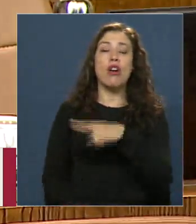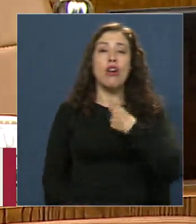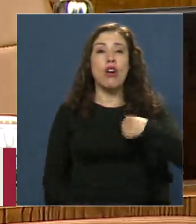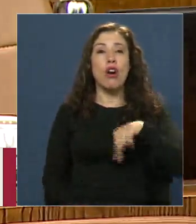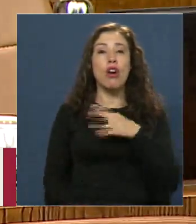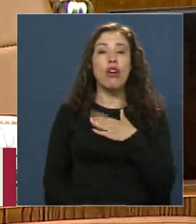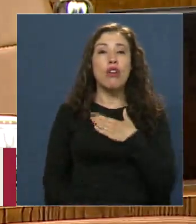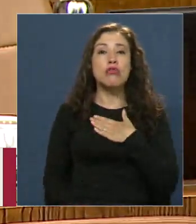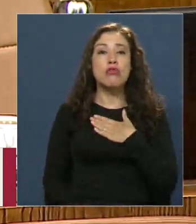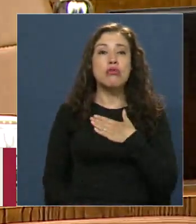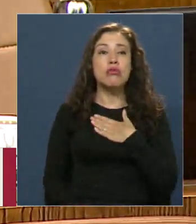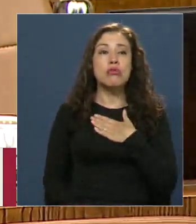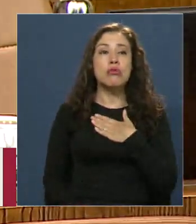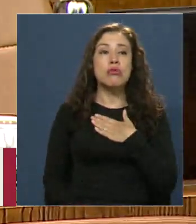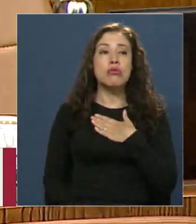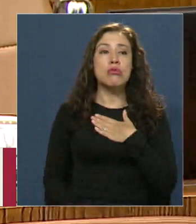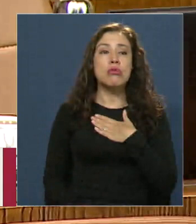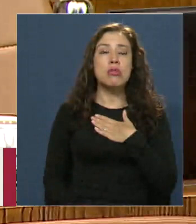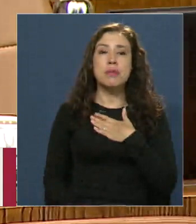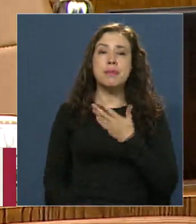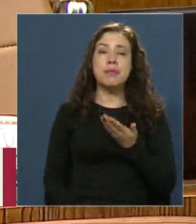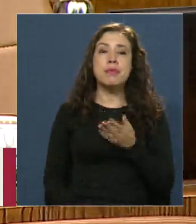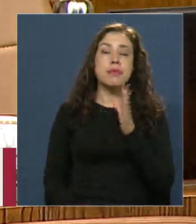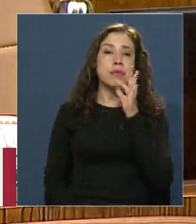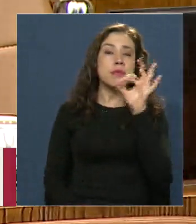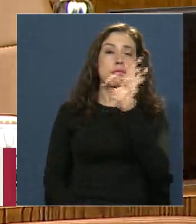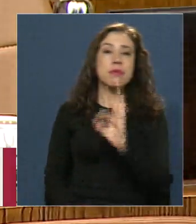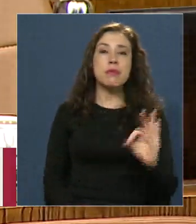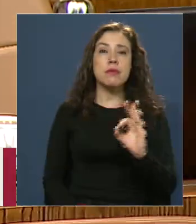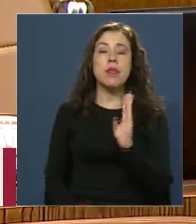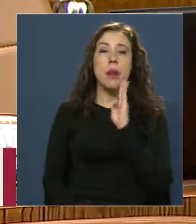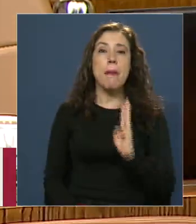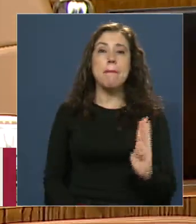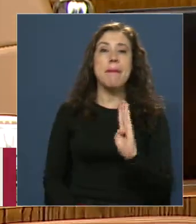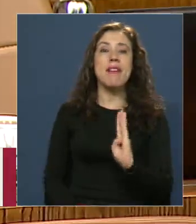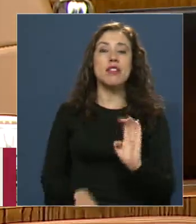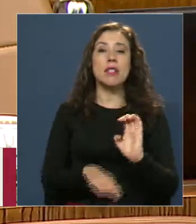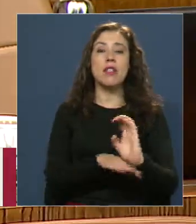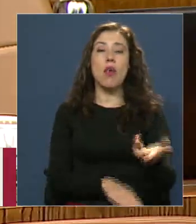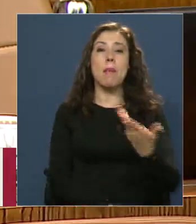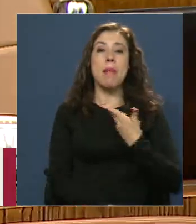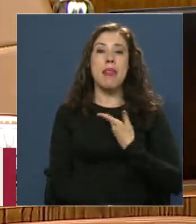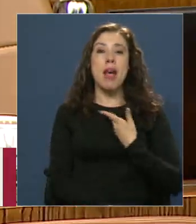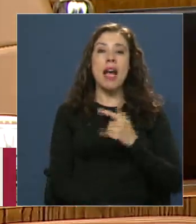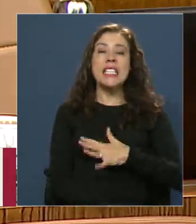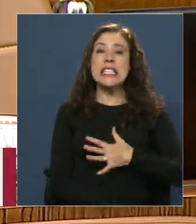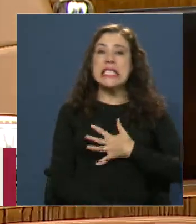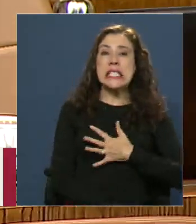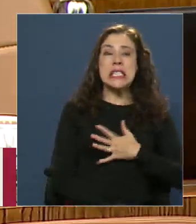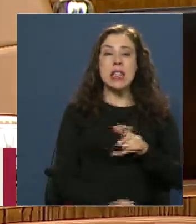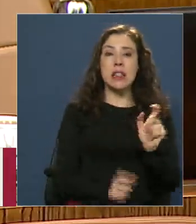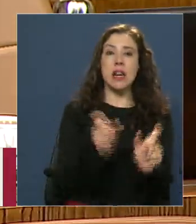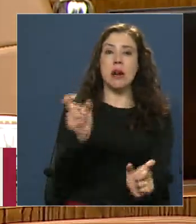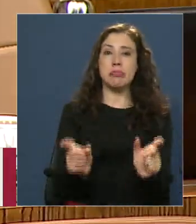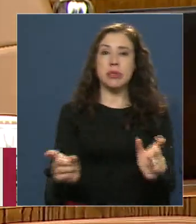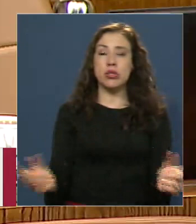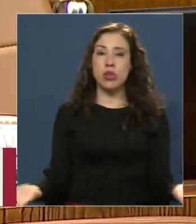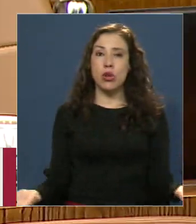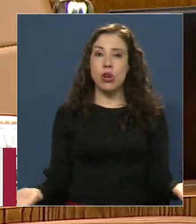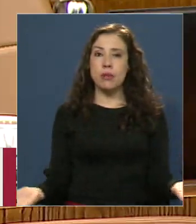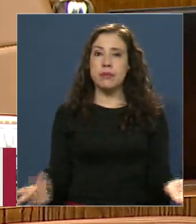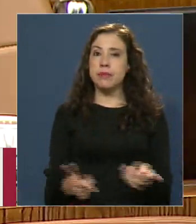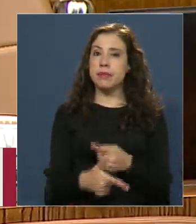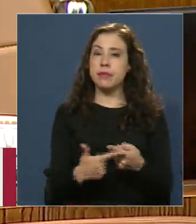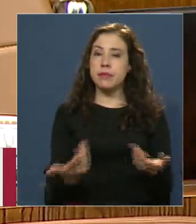somos aquellos que, ¿no es cierto?, no tenemos beneficios directos del Estado. Así lo ve la gente. Y